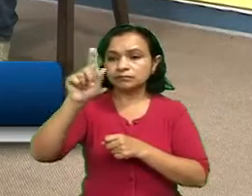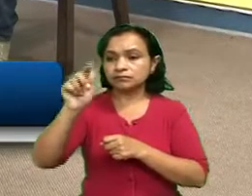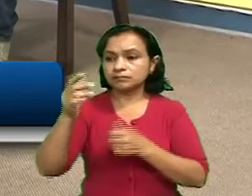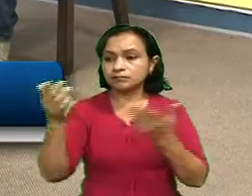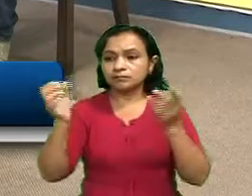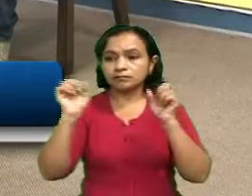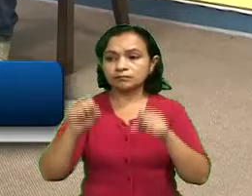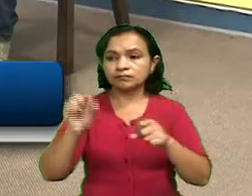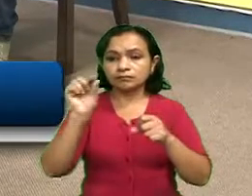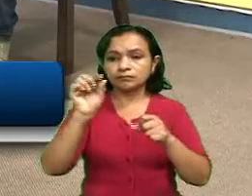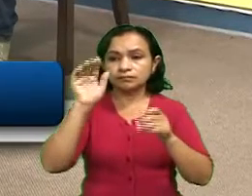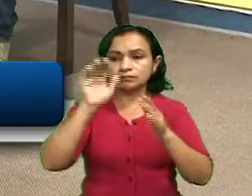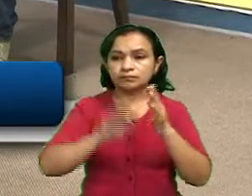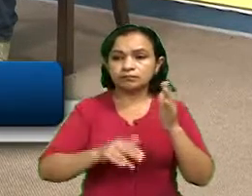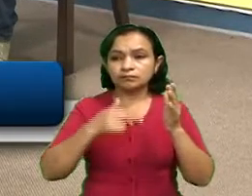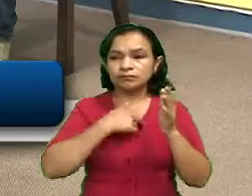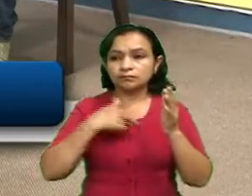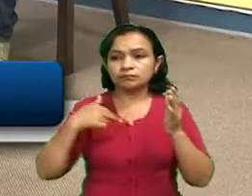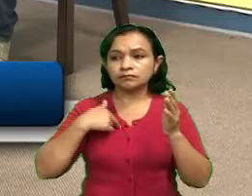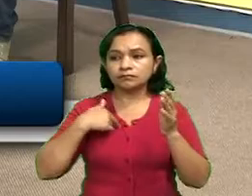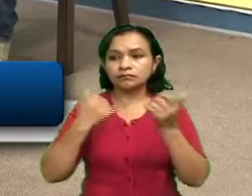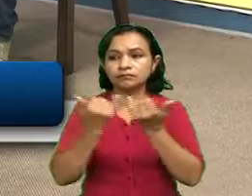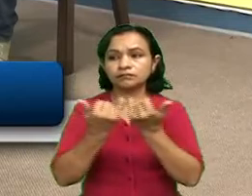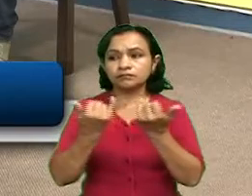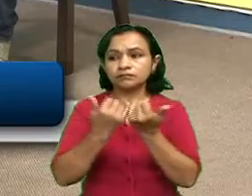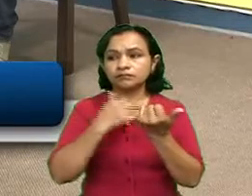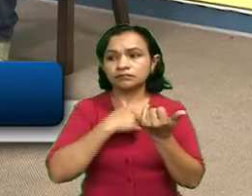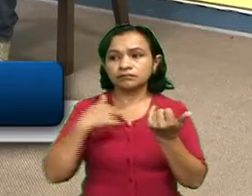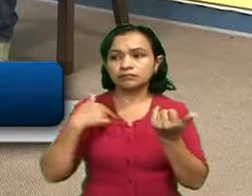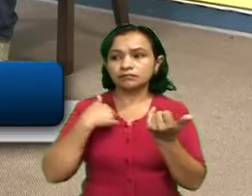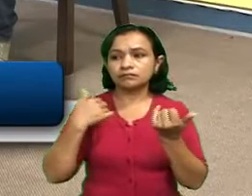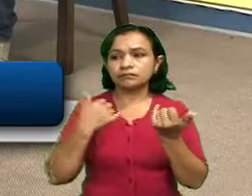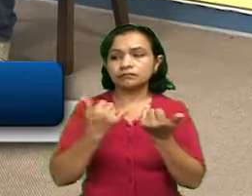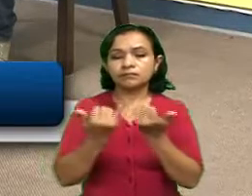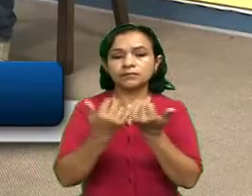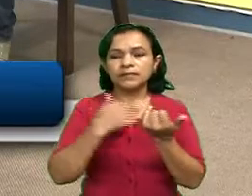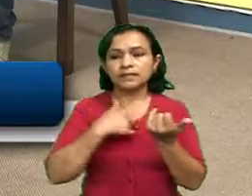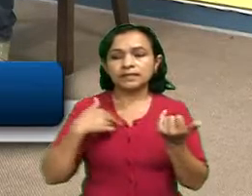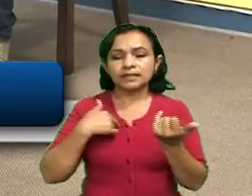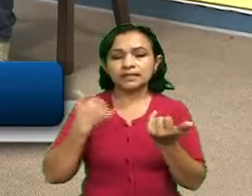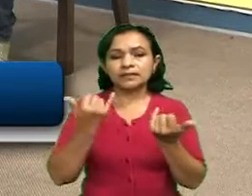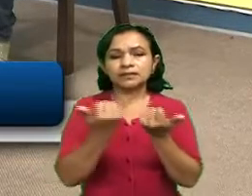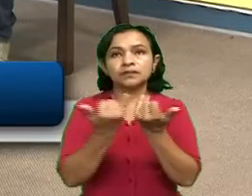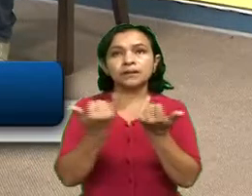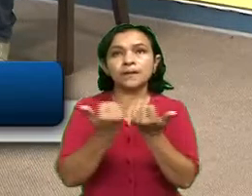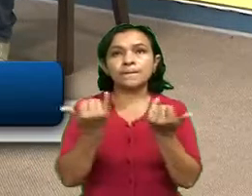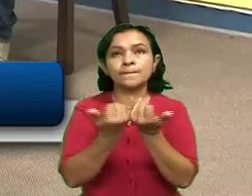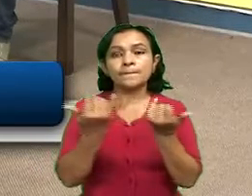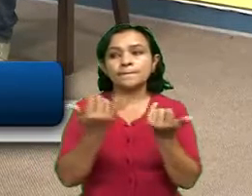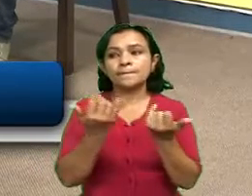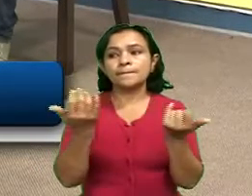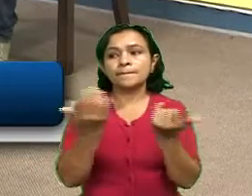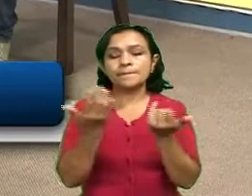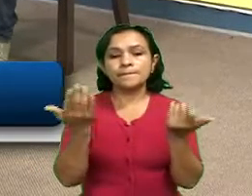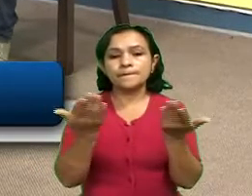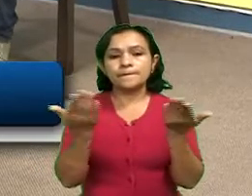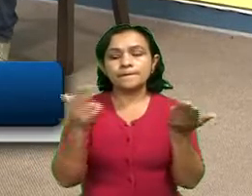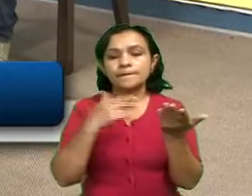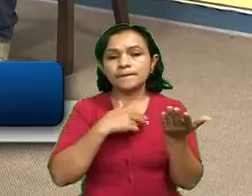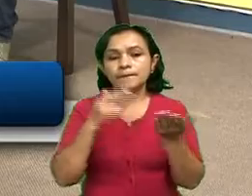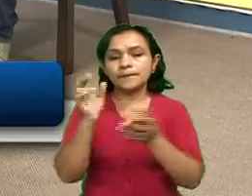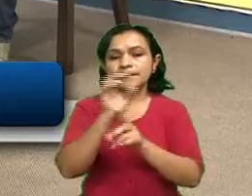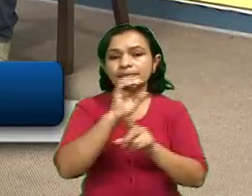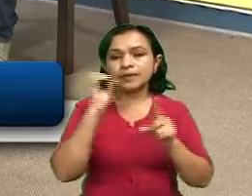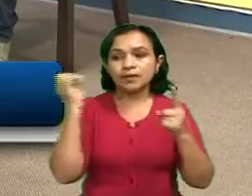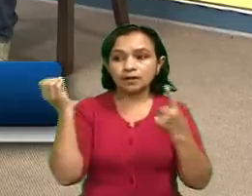una disminución, lo que se hace es la disminución de plaqueta, ¿verdad? Entonces esto lo que pasa es de que el